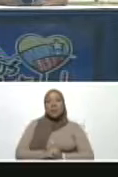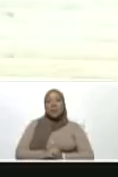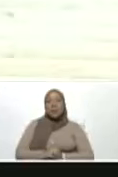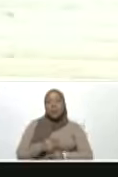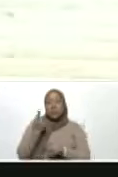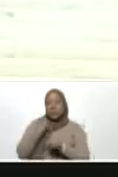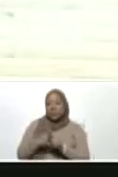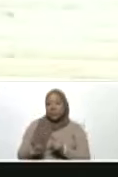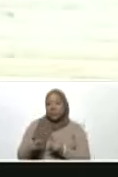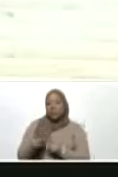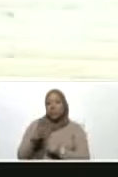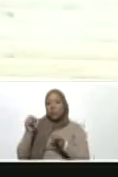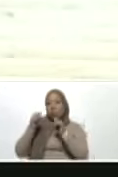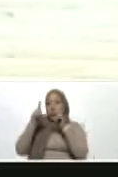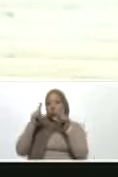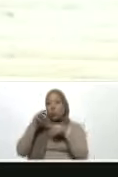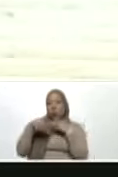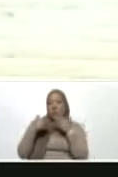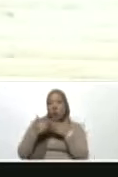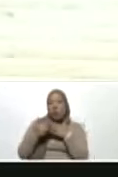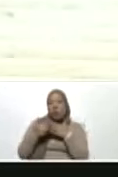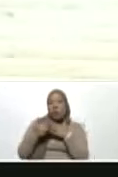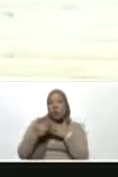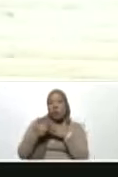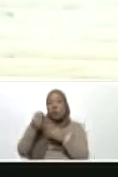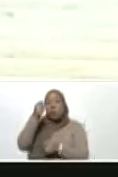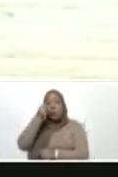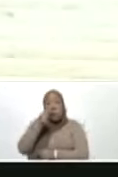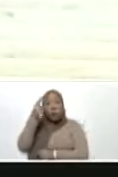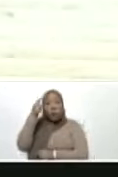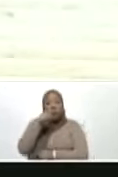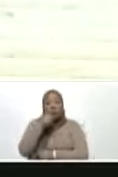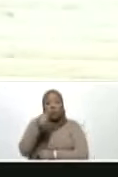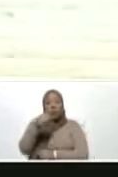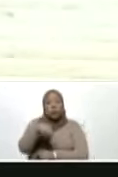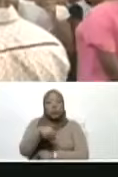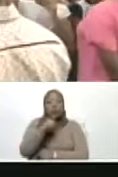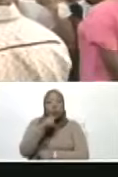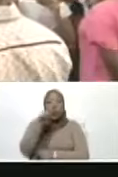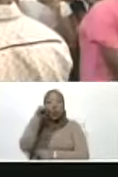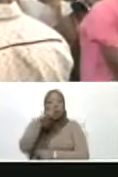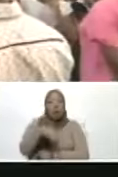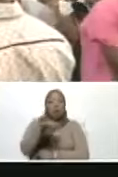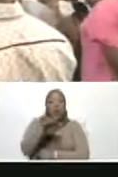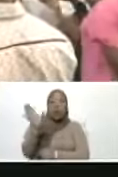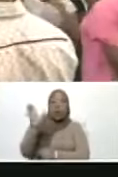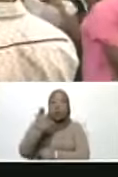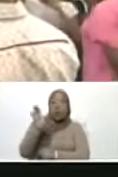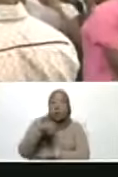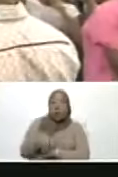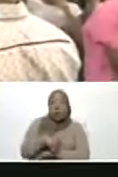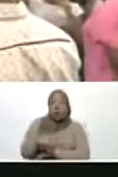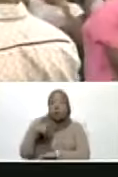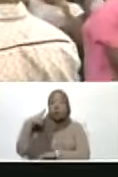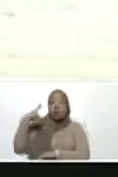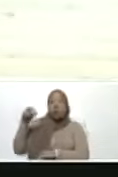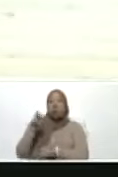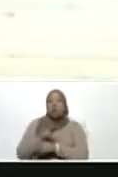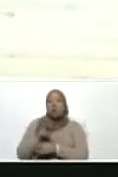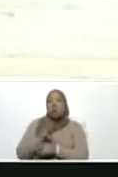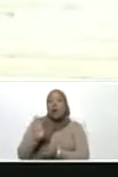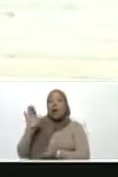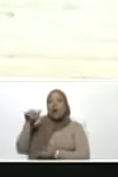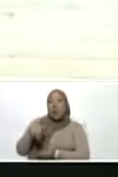Pero son sorpresas, pero cuando ya se destapa la sorpresa, el pueblo sale a las calles. Bueno, nos vamos directo a